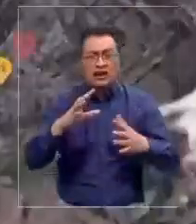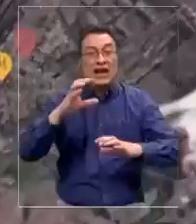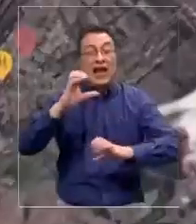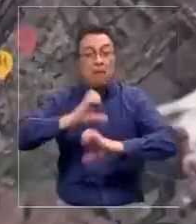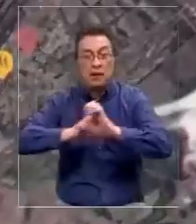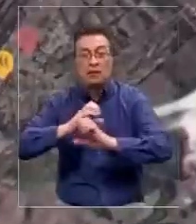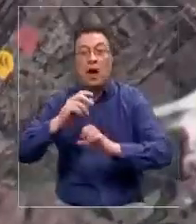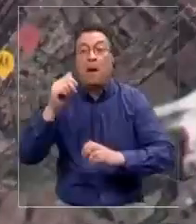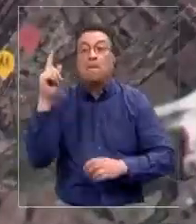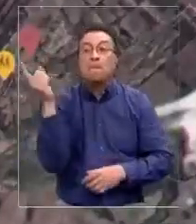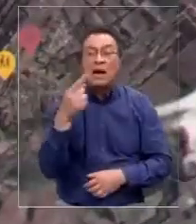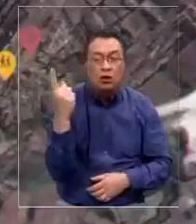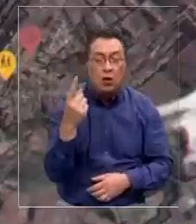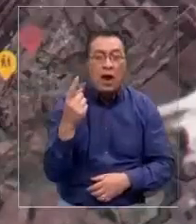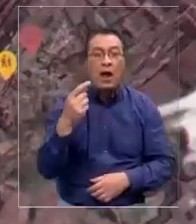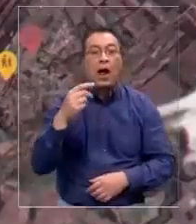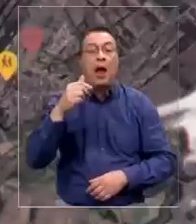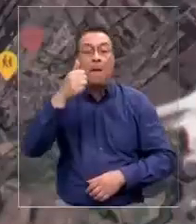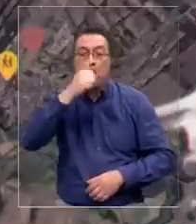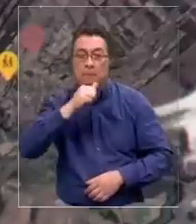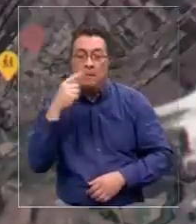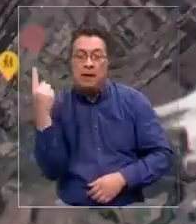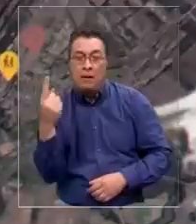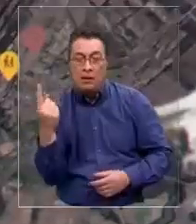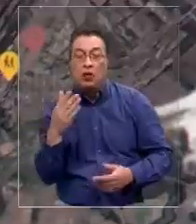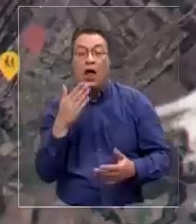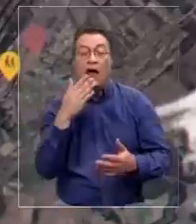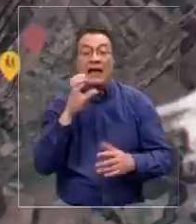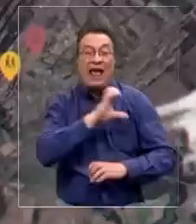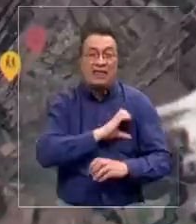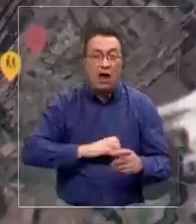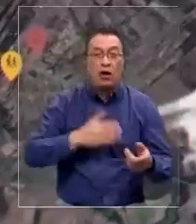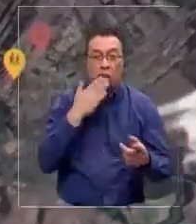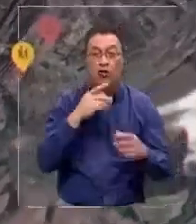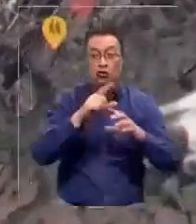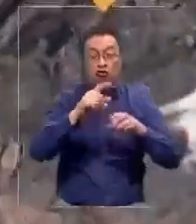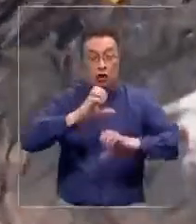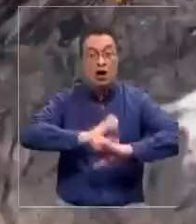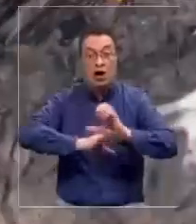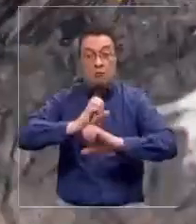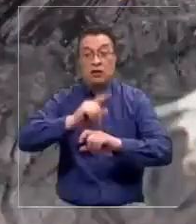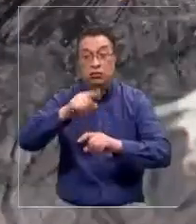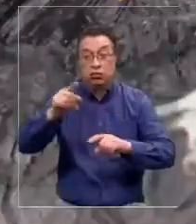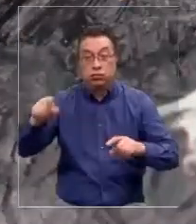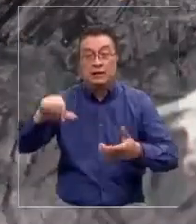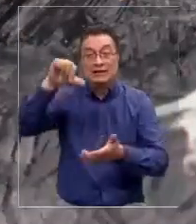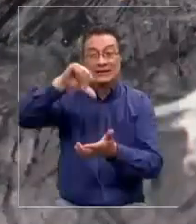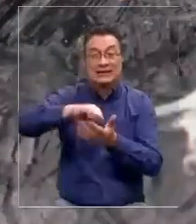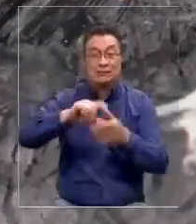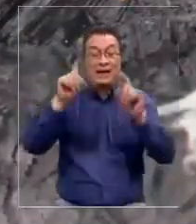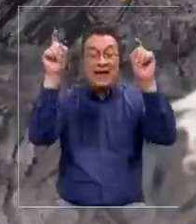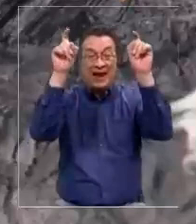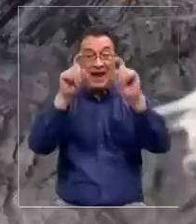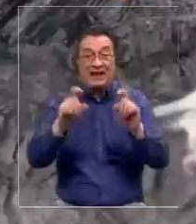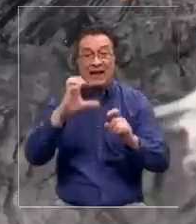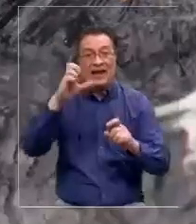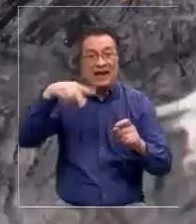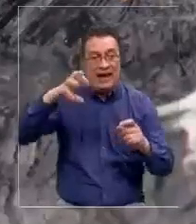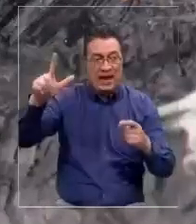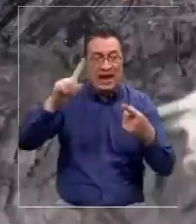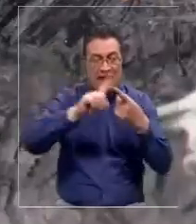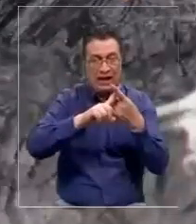estatales. El cordón industrial más grande de Chile lo componen, entre otras, Central Termoeléctrica